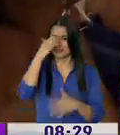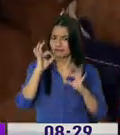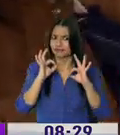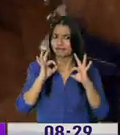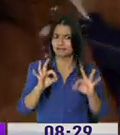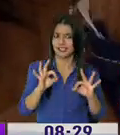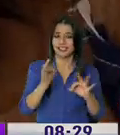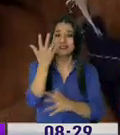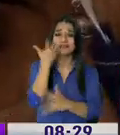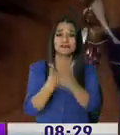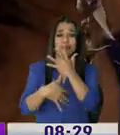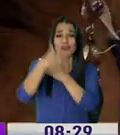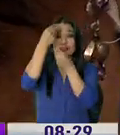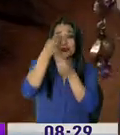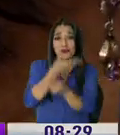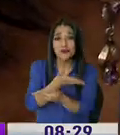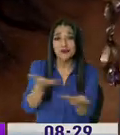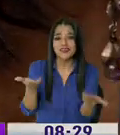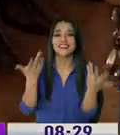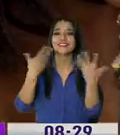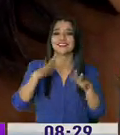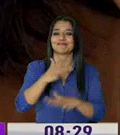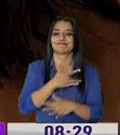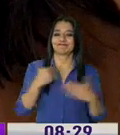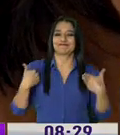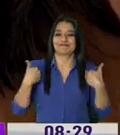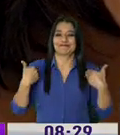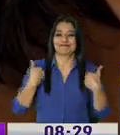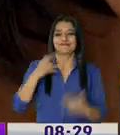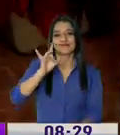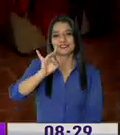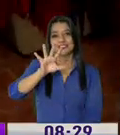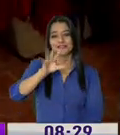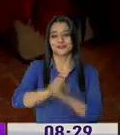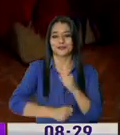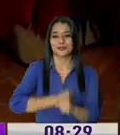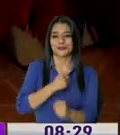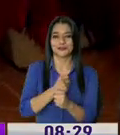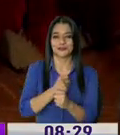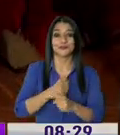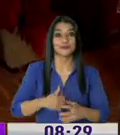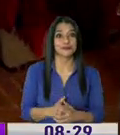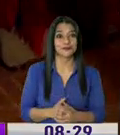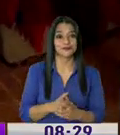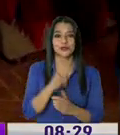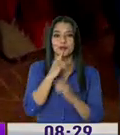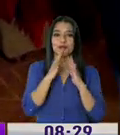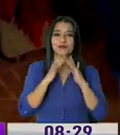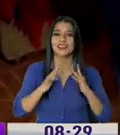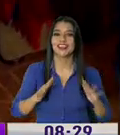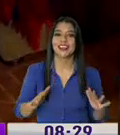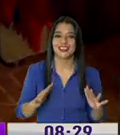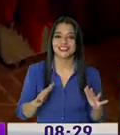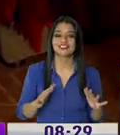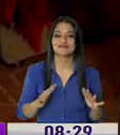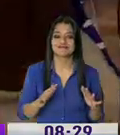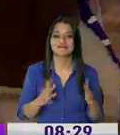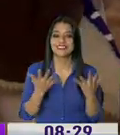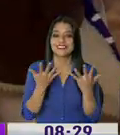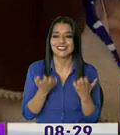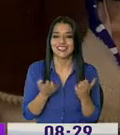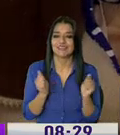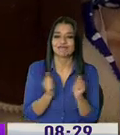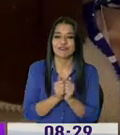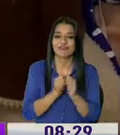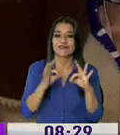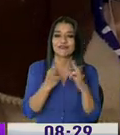cientos de historias por contar, llegó a sus 85 años de edad, con ganas de seguir acompañando por muchos